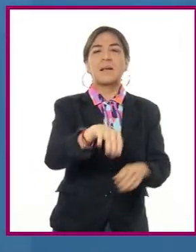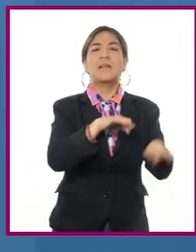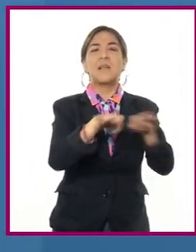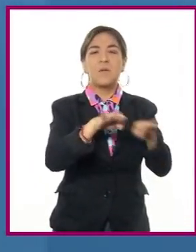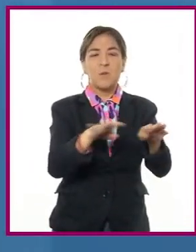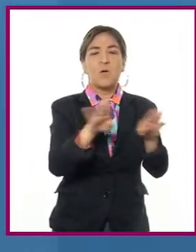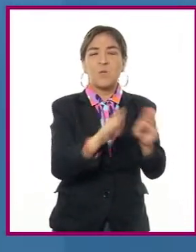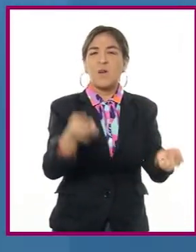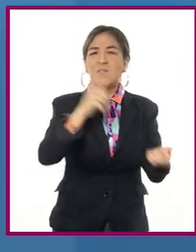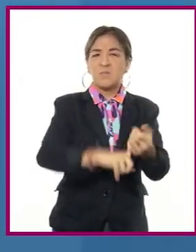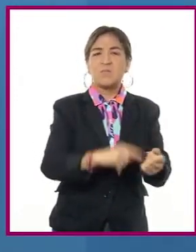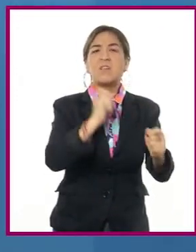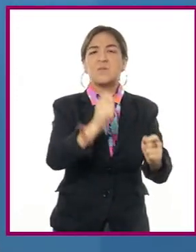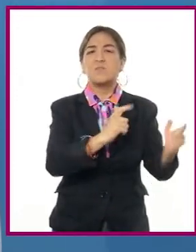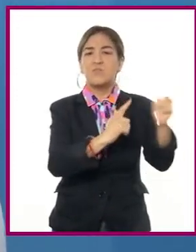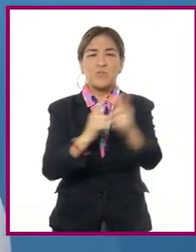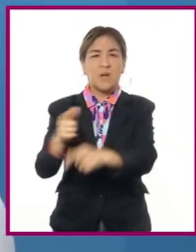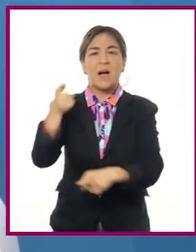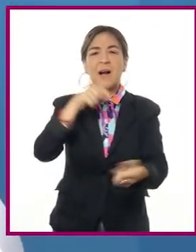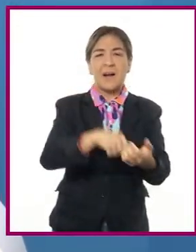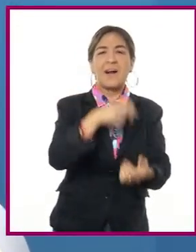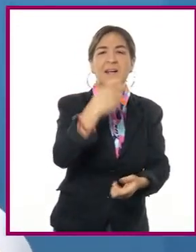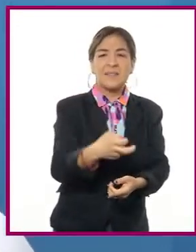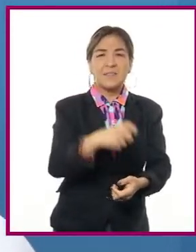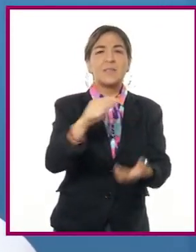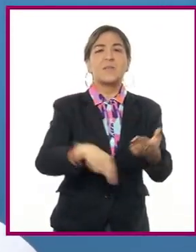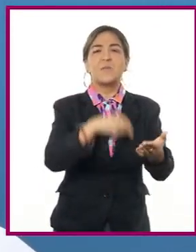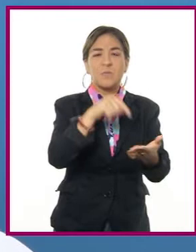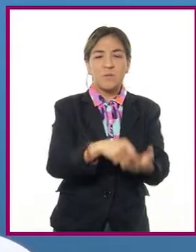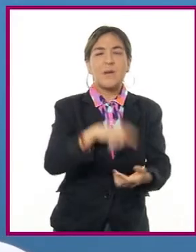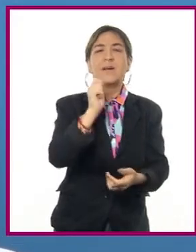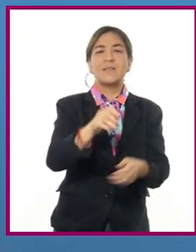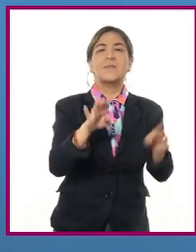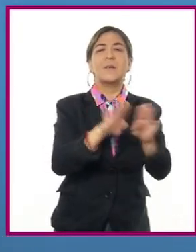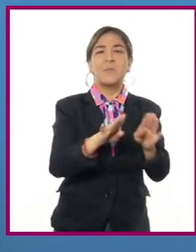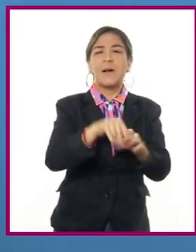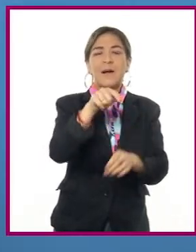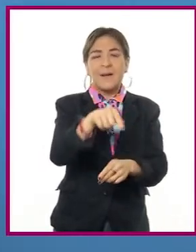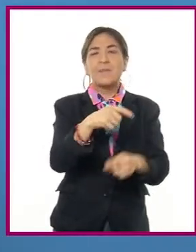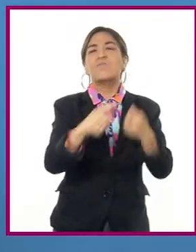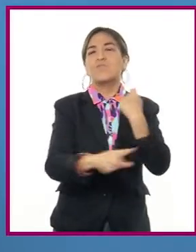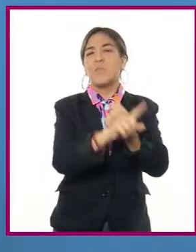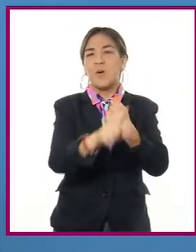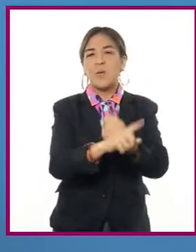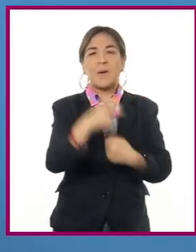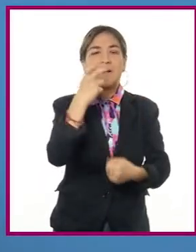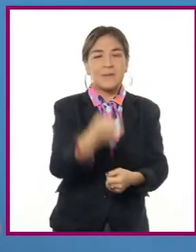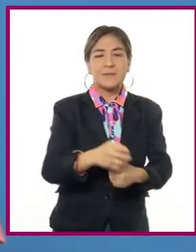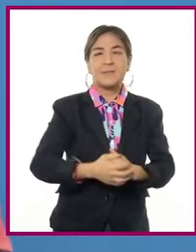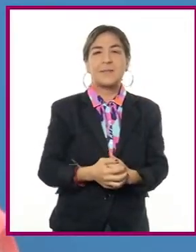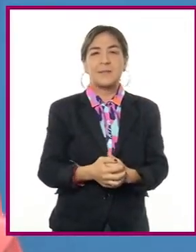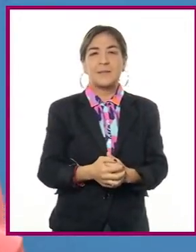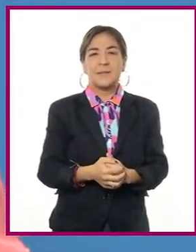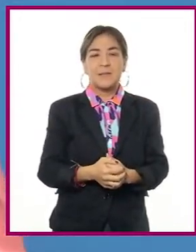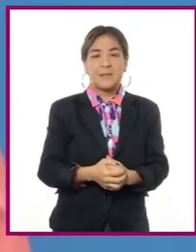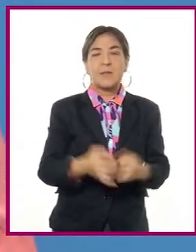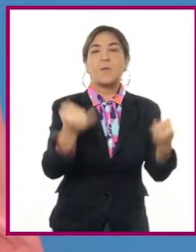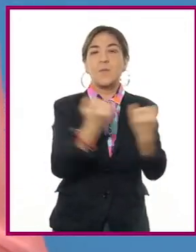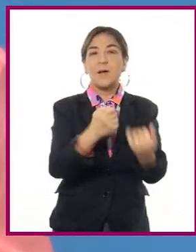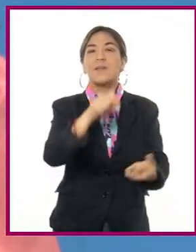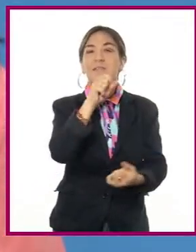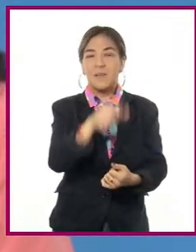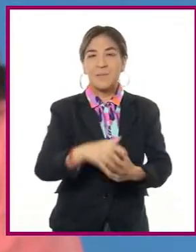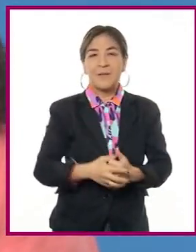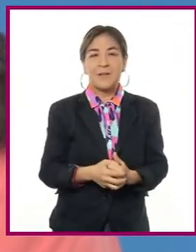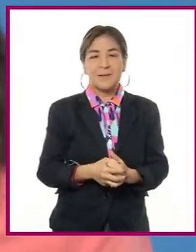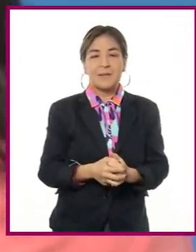los armamentos después de los desastrosos arreglos de Múnich, que habían intensificado de tal manera que tanto los países